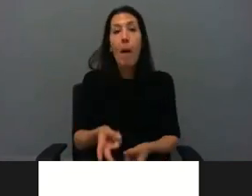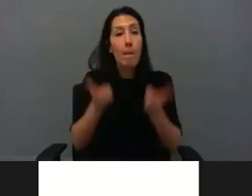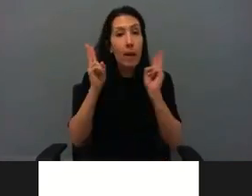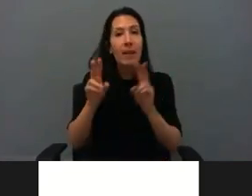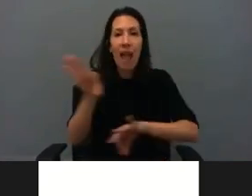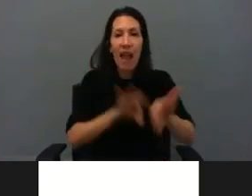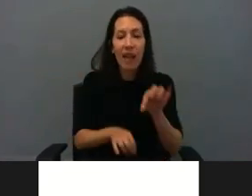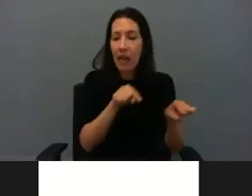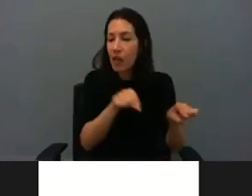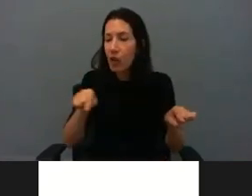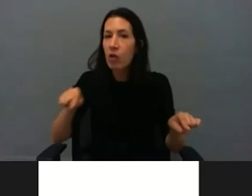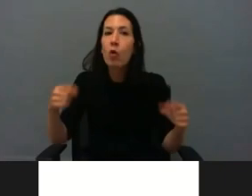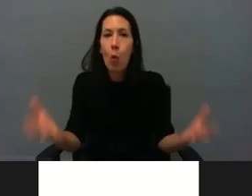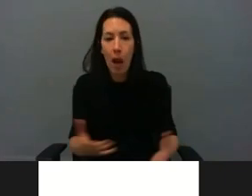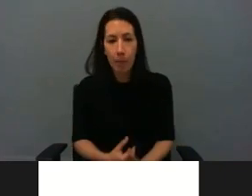productos.